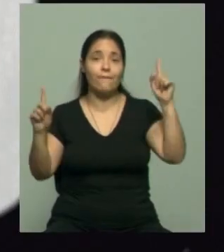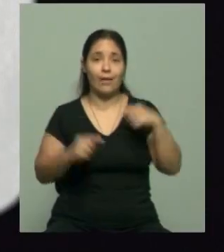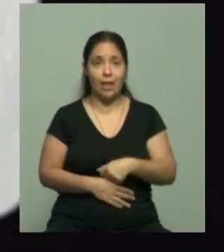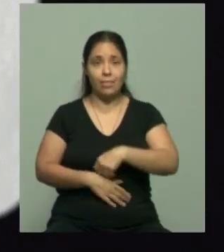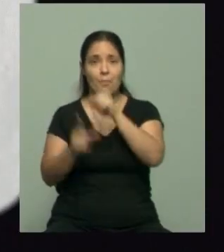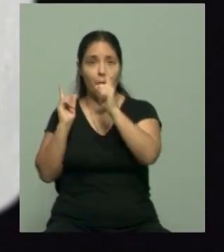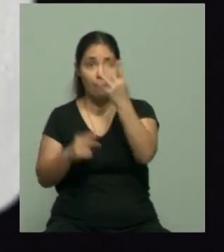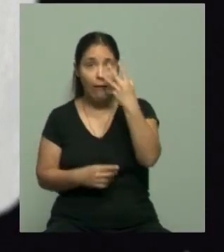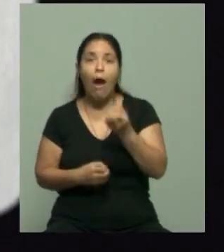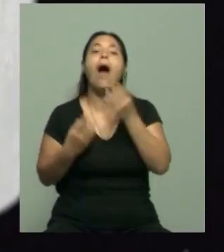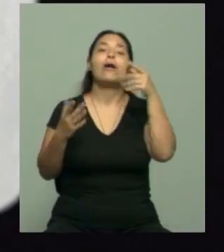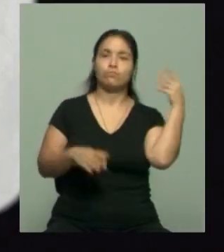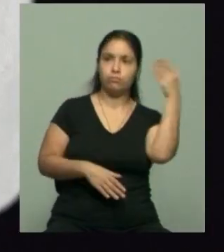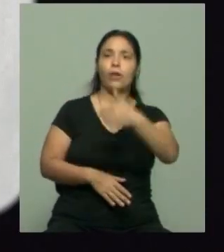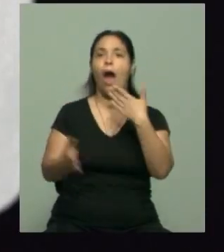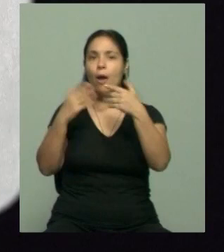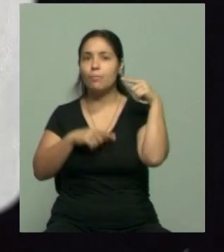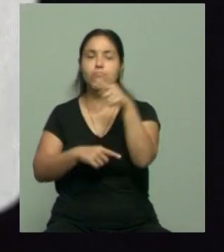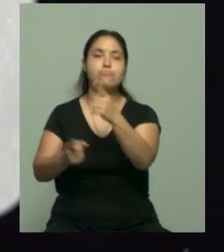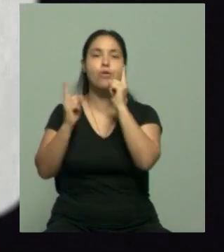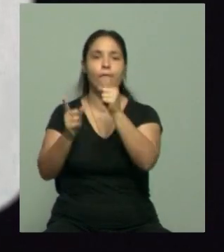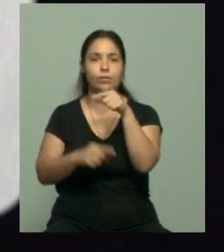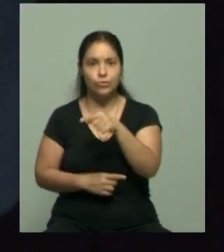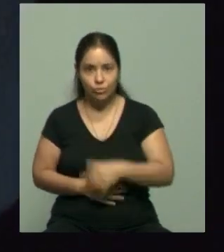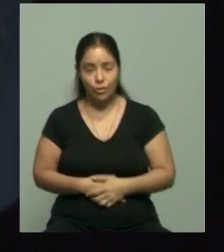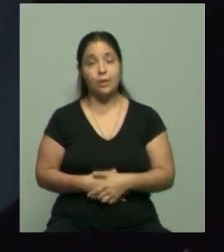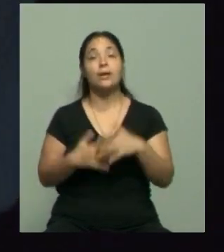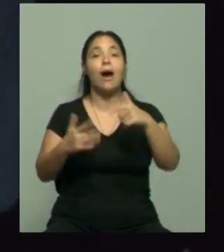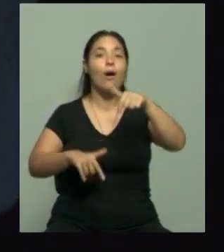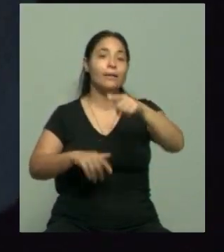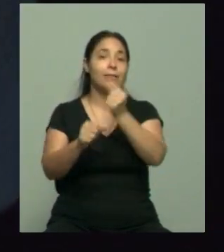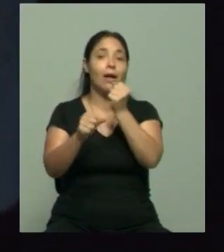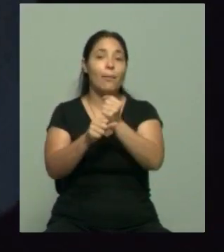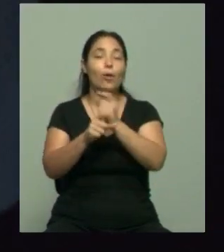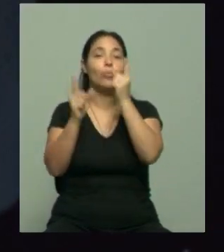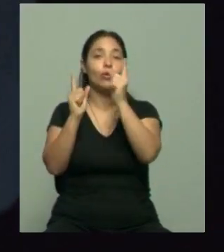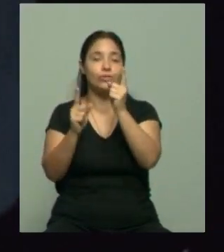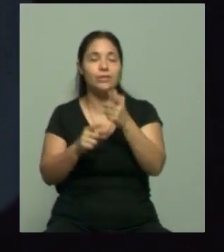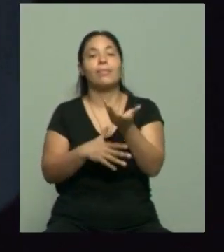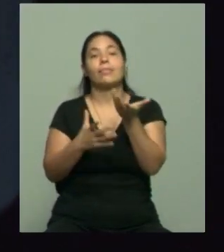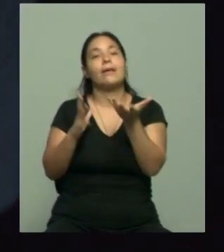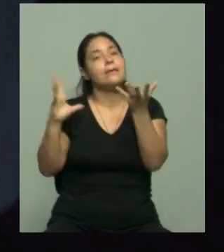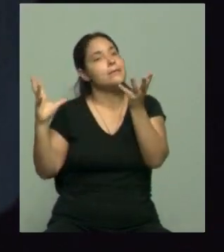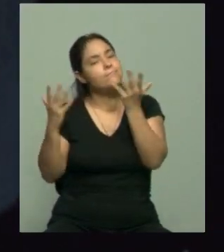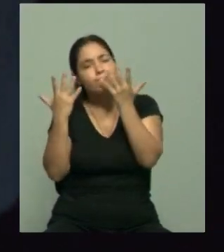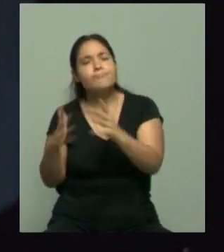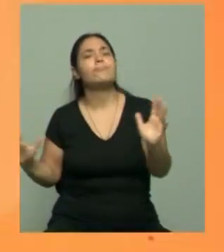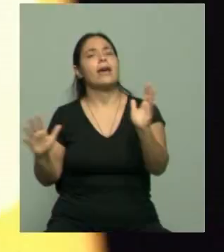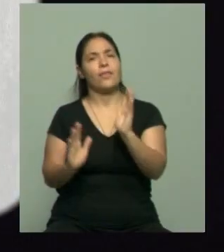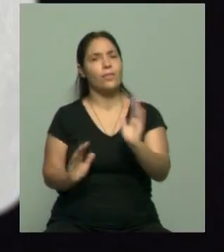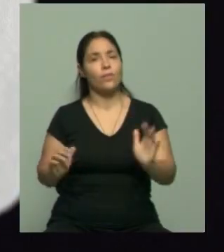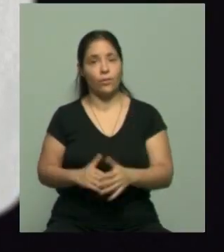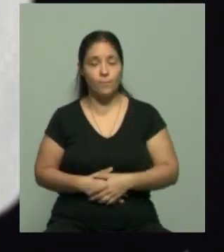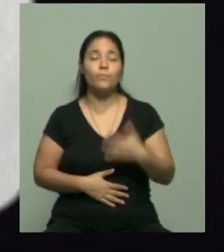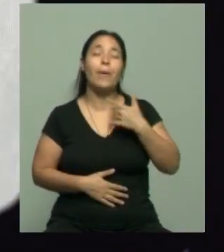respeto a lo que es la tarea docente que se ha perdido como sociedad. Yo creo que estamos, desde mi